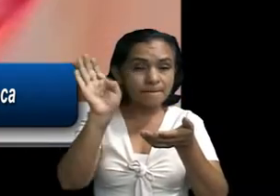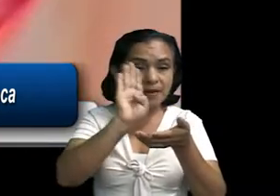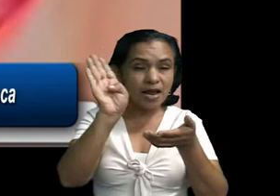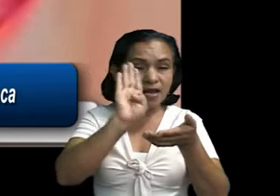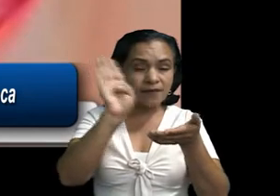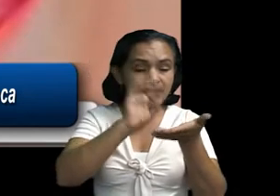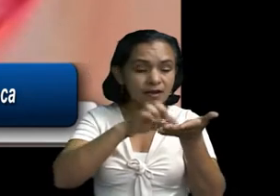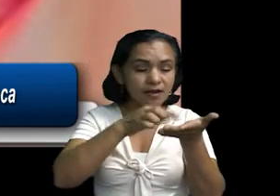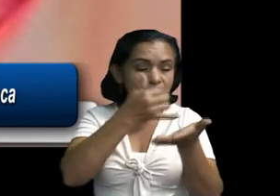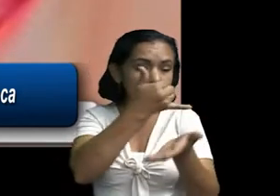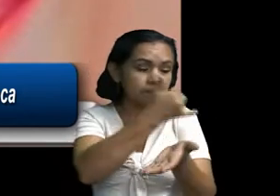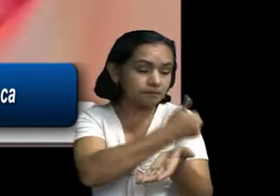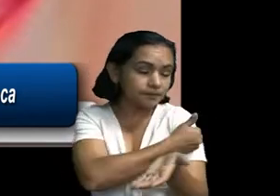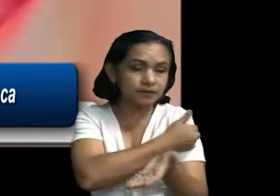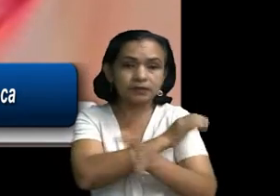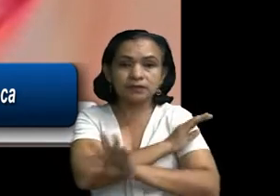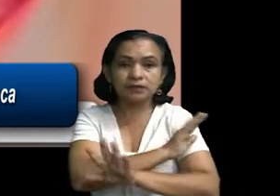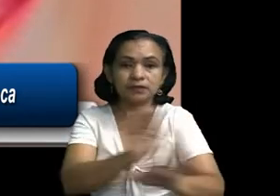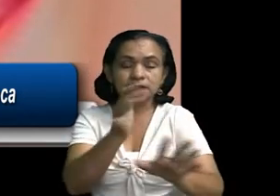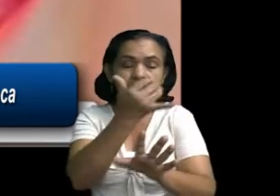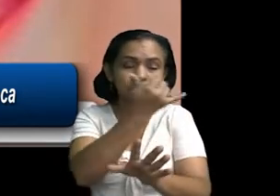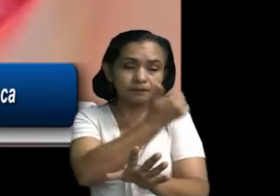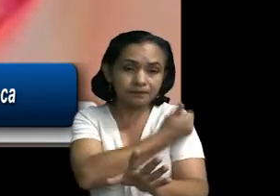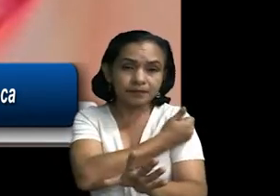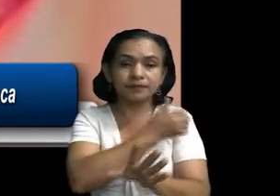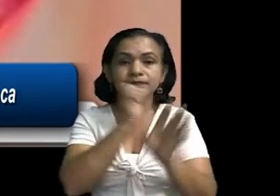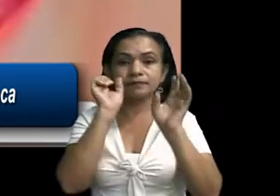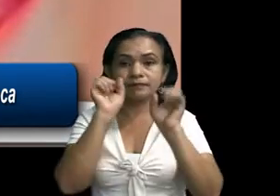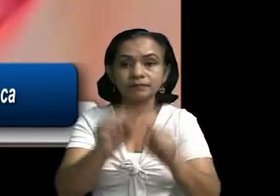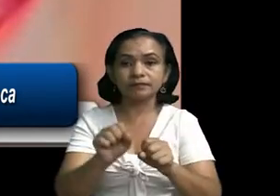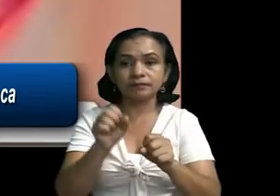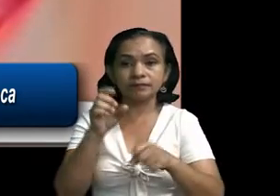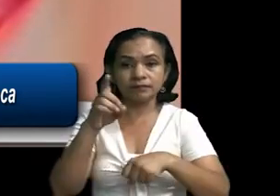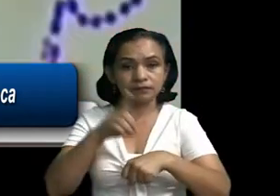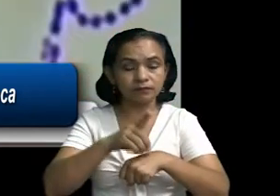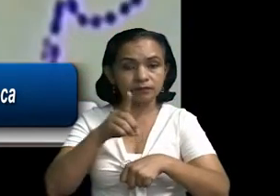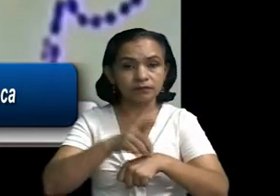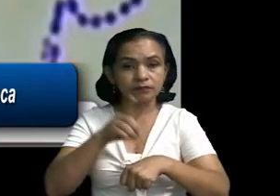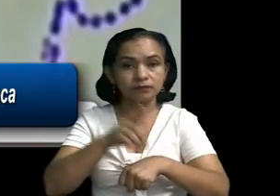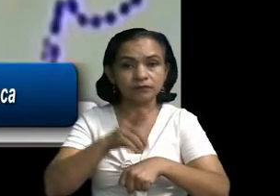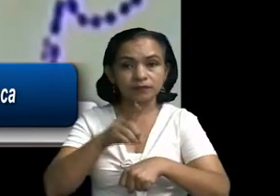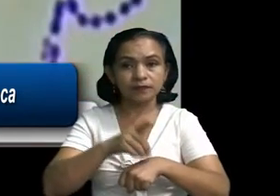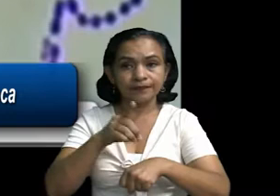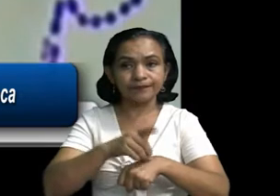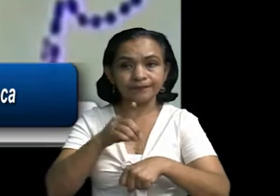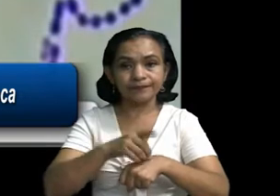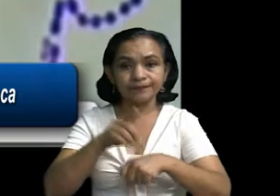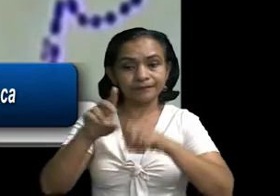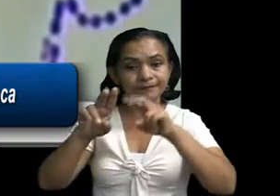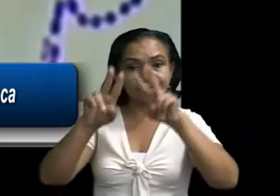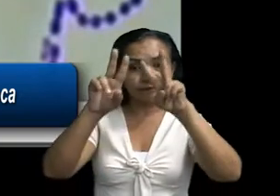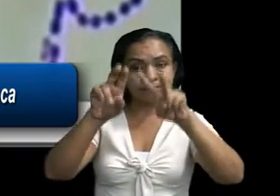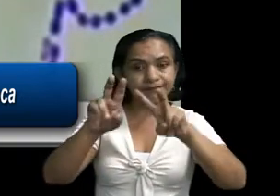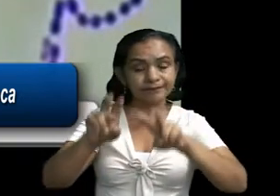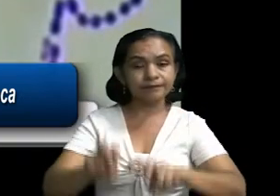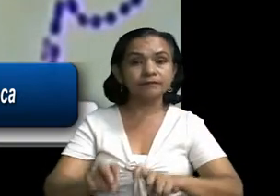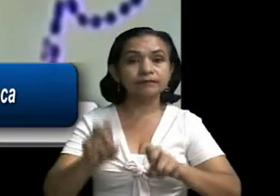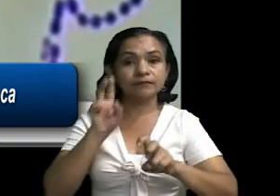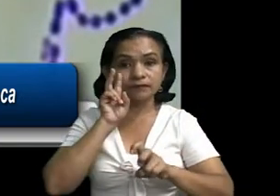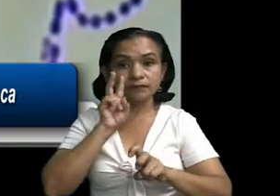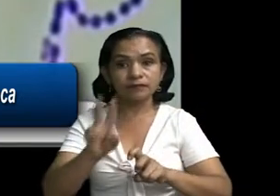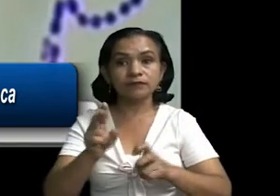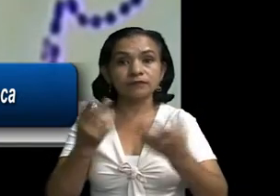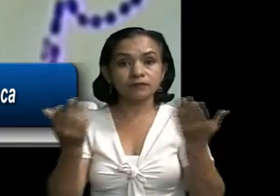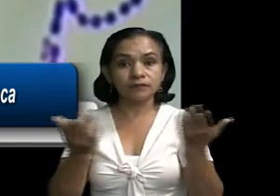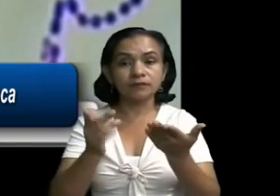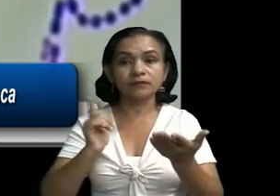correcto, intramuscular. Pero esto solamente puede ser indicado por un médico que lo haya examinado a uno y que diga